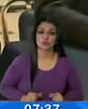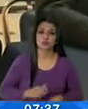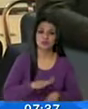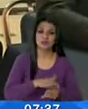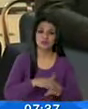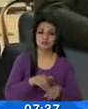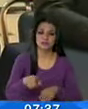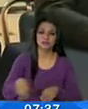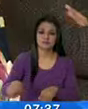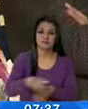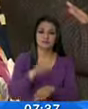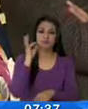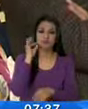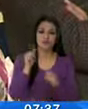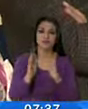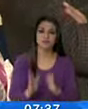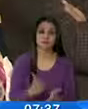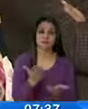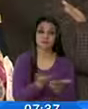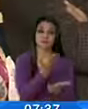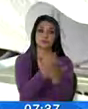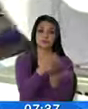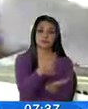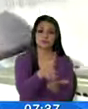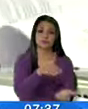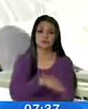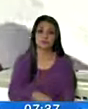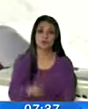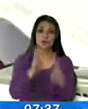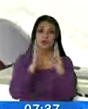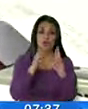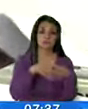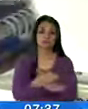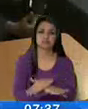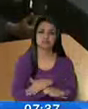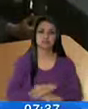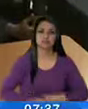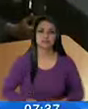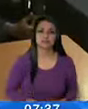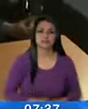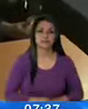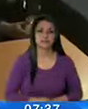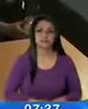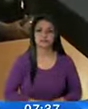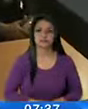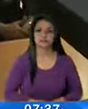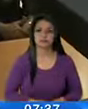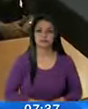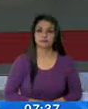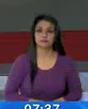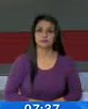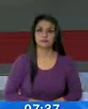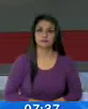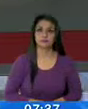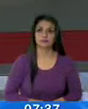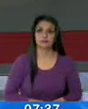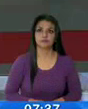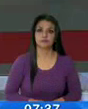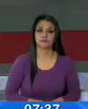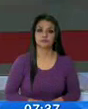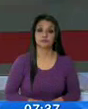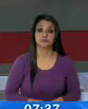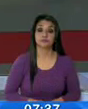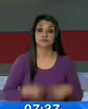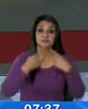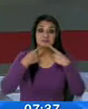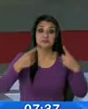por la legisladora. Esperan que ese proyecto finalmente sea archivado. Informó Javier Gallo. Mediante decreto ejecutivo,